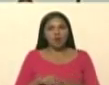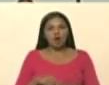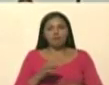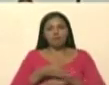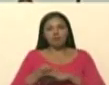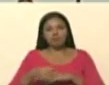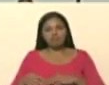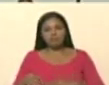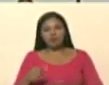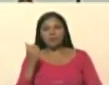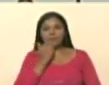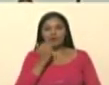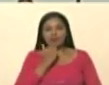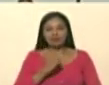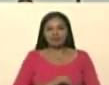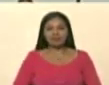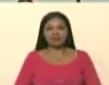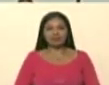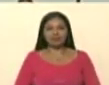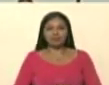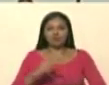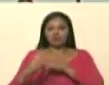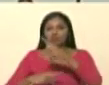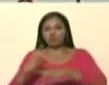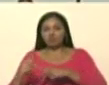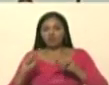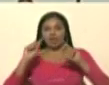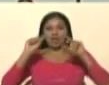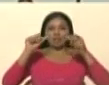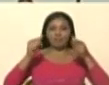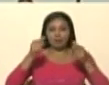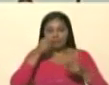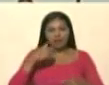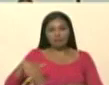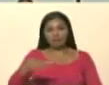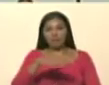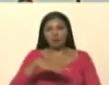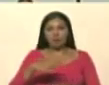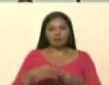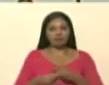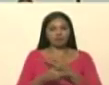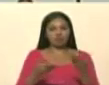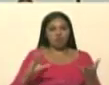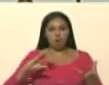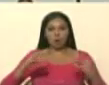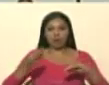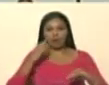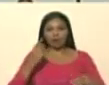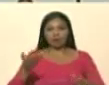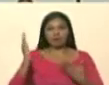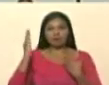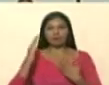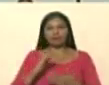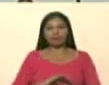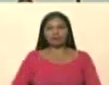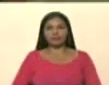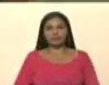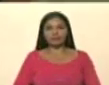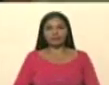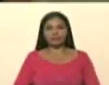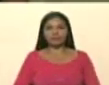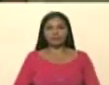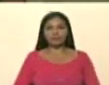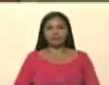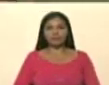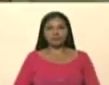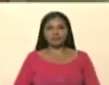valencia produciendo el maíz para el pueblo y para los clark adelante compañeros rafael acaba